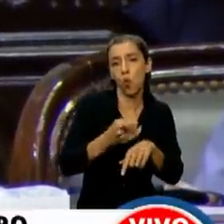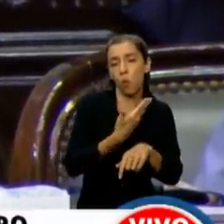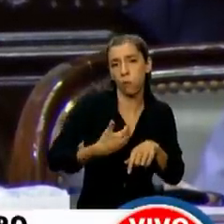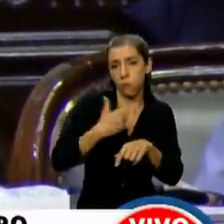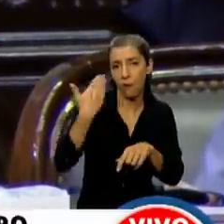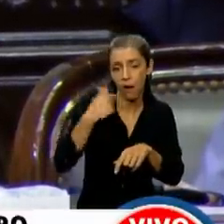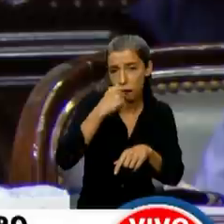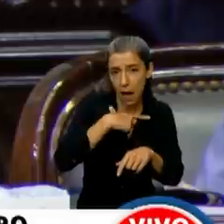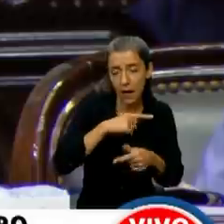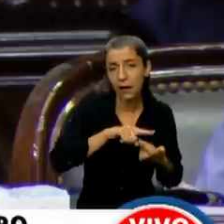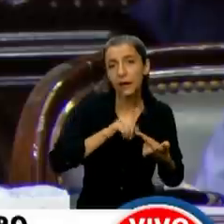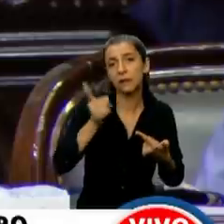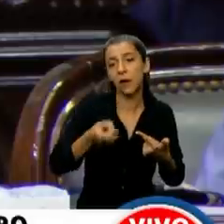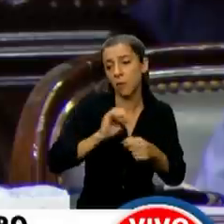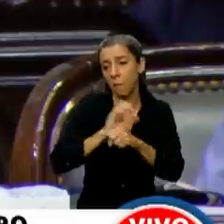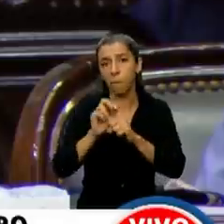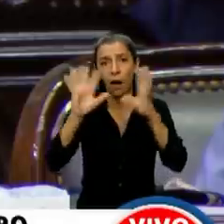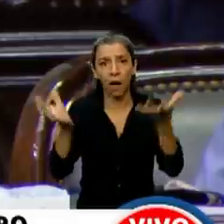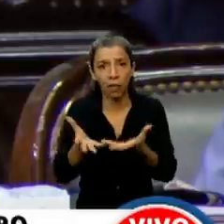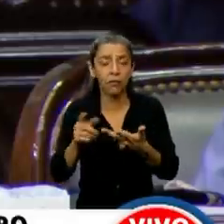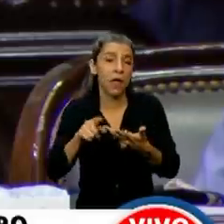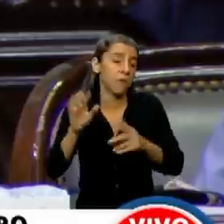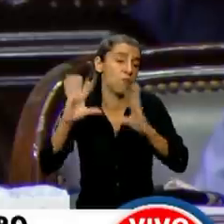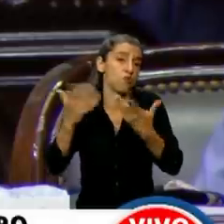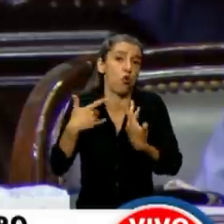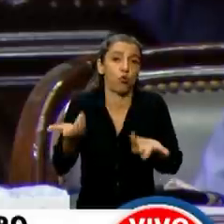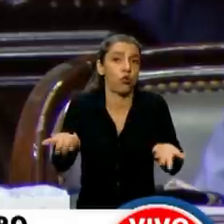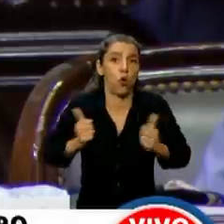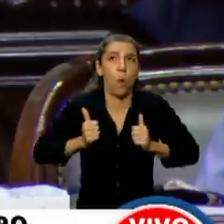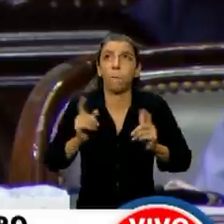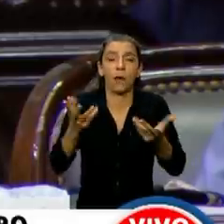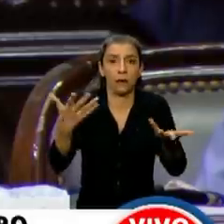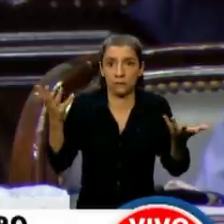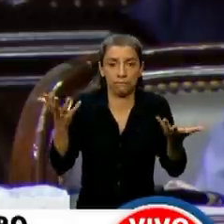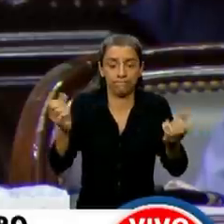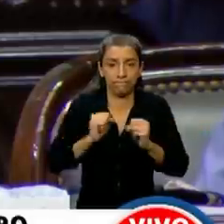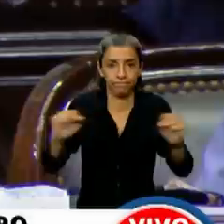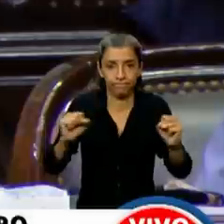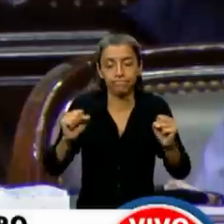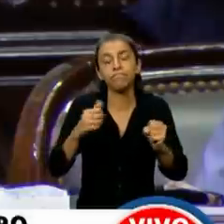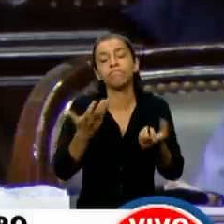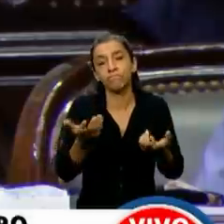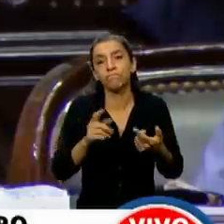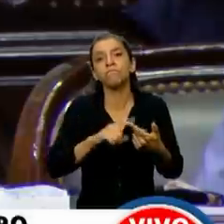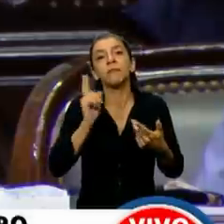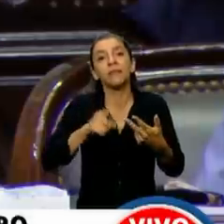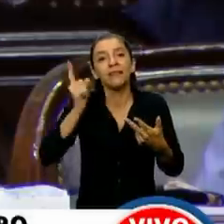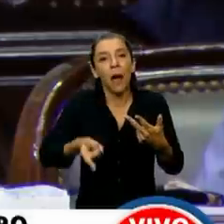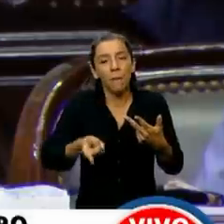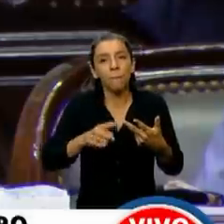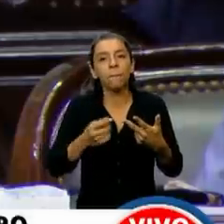crisis de la pandemia inesperada en el mundo que también afectó al país y también